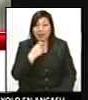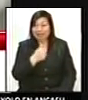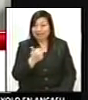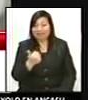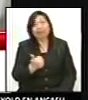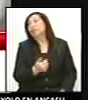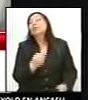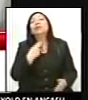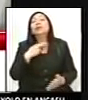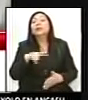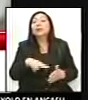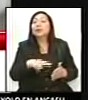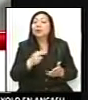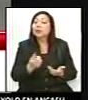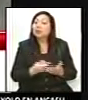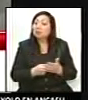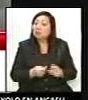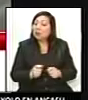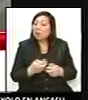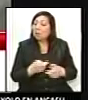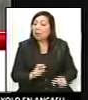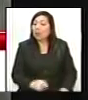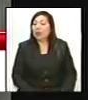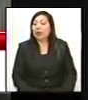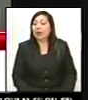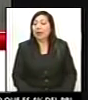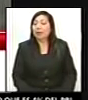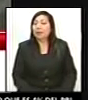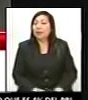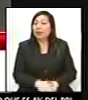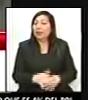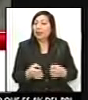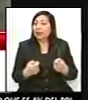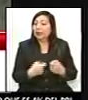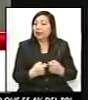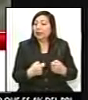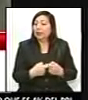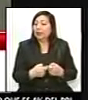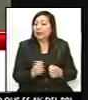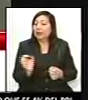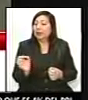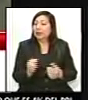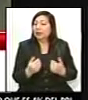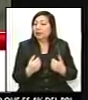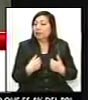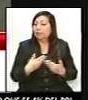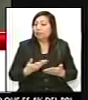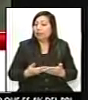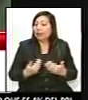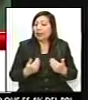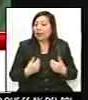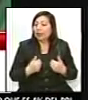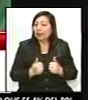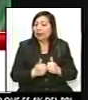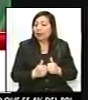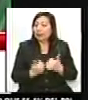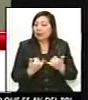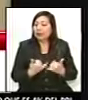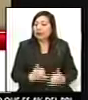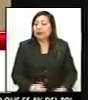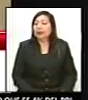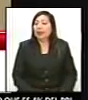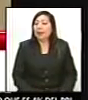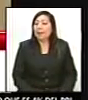la realización de una licitación pública para el suministro de electricidad, sin contar con el sustento que debe acompañar este